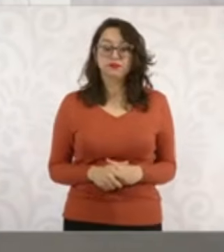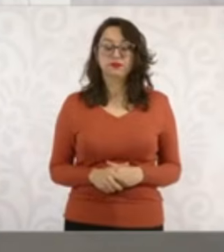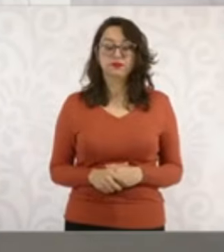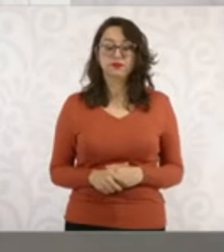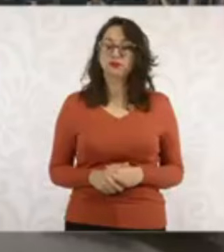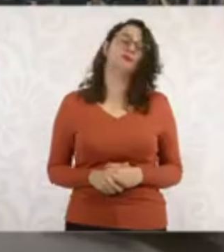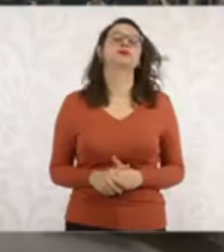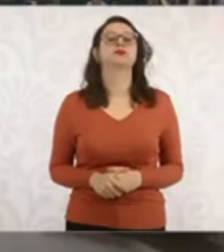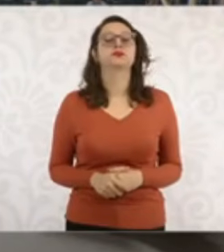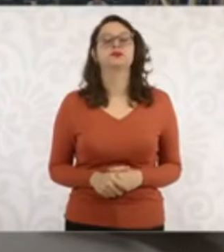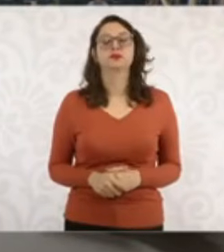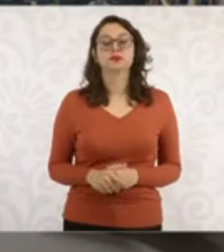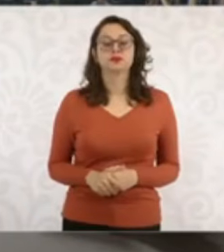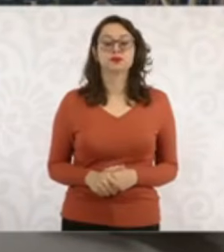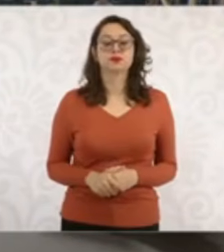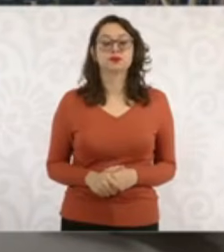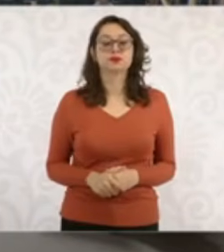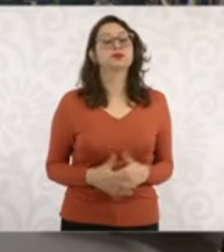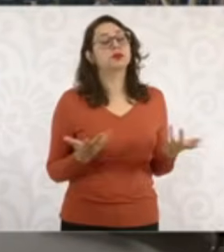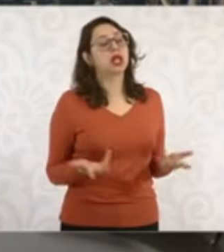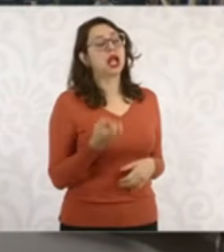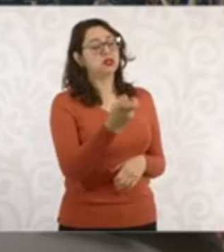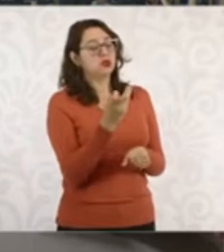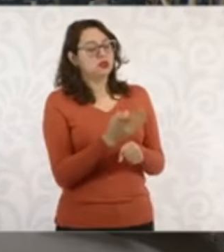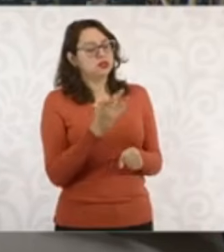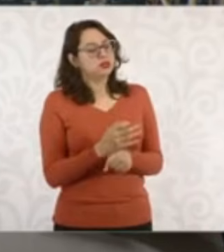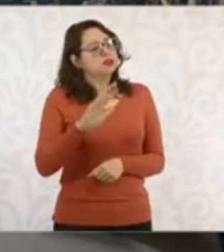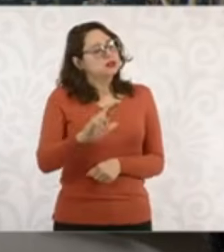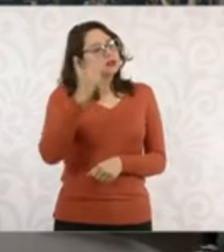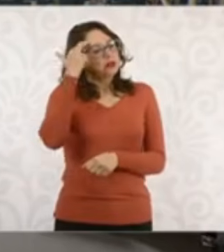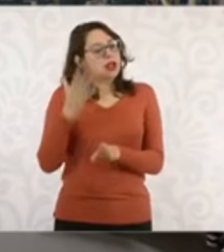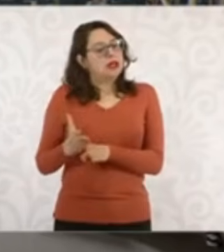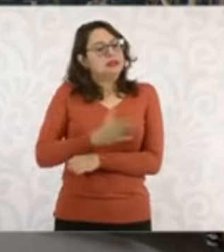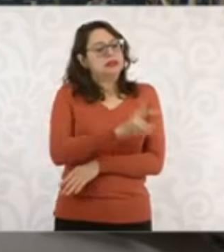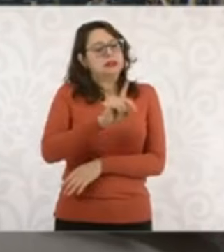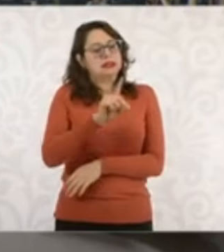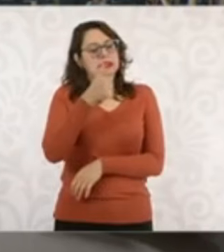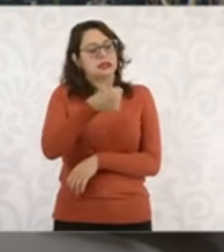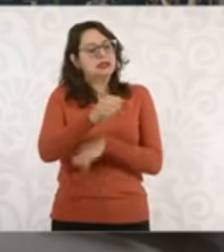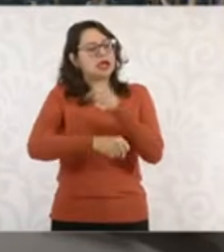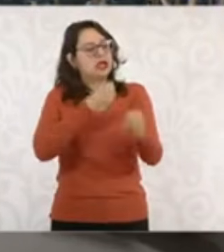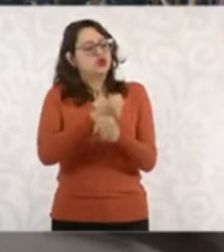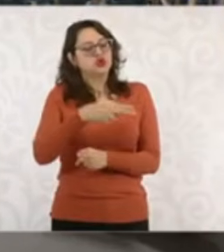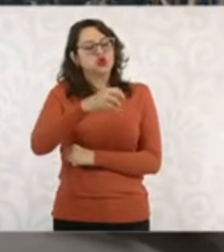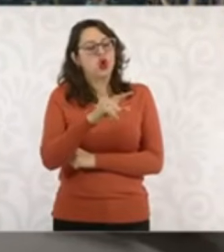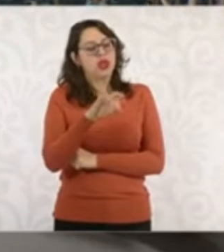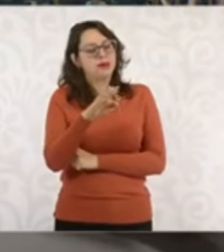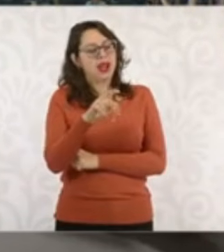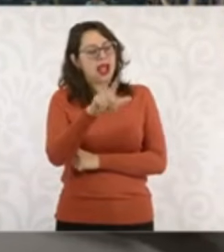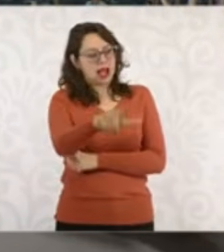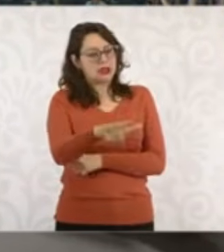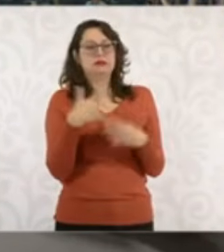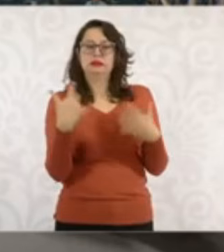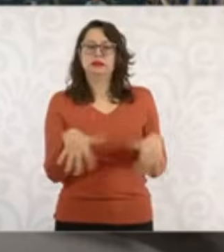Aprovechando que estamos hablando de esa etapa neoliberal muy drástica en todos los sentidos, a